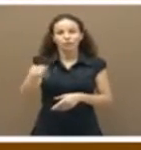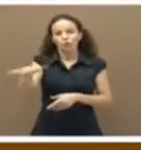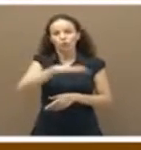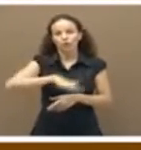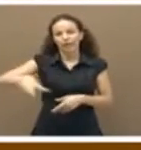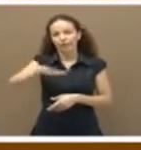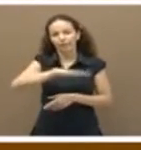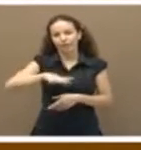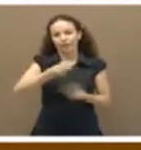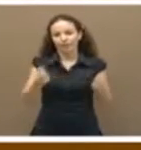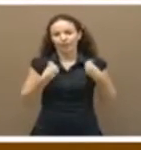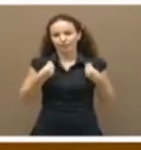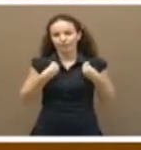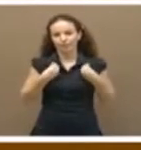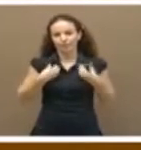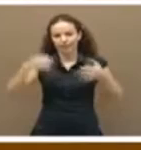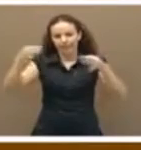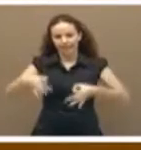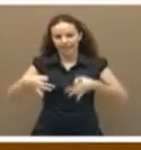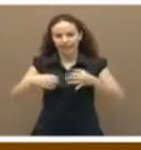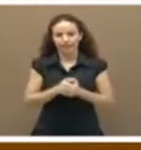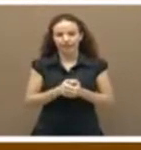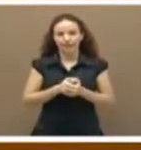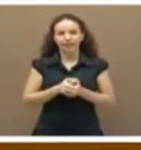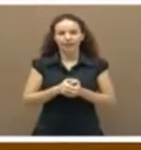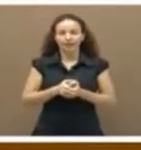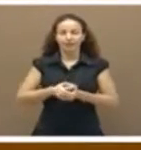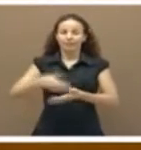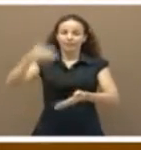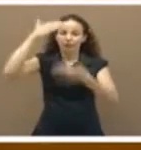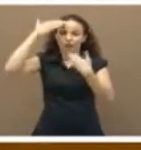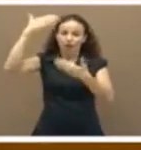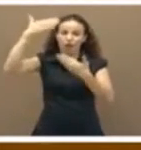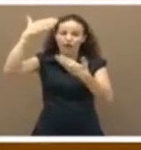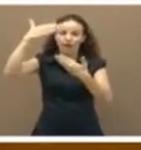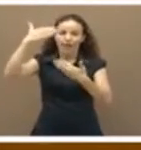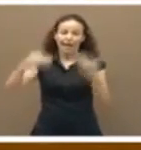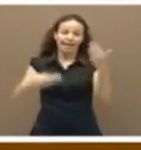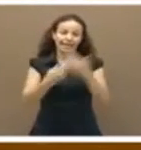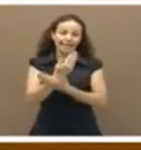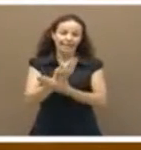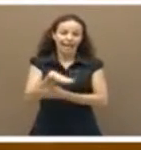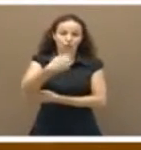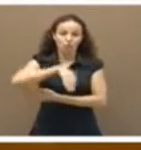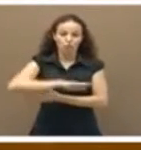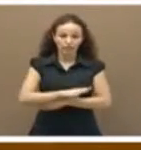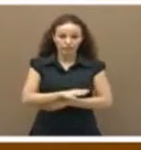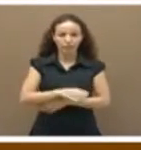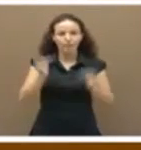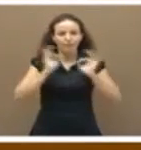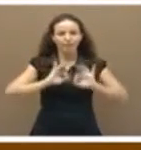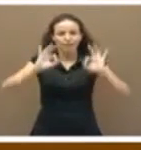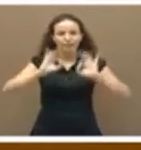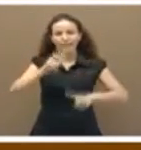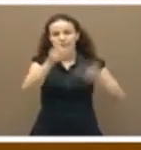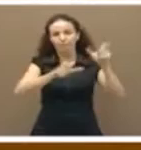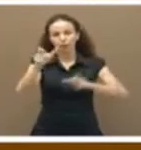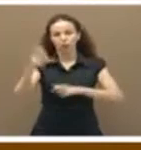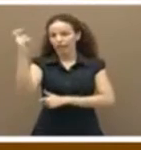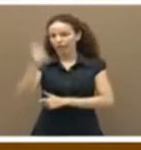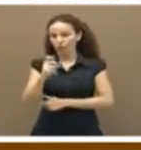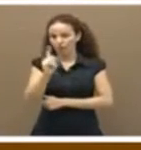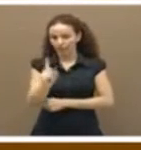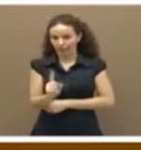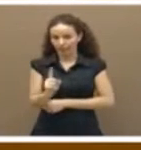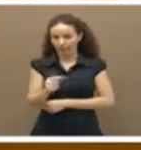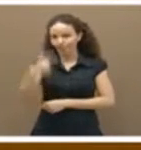asumible por nadie. Felicidades a todos y a todas en la víspera de nuestro día y especialmente a los que no se encuentran entre nosotros.